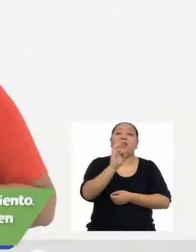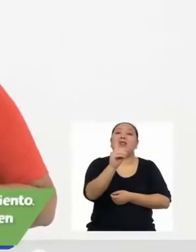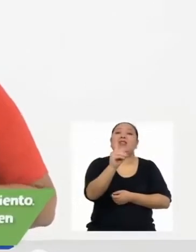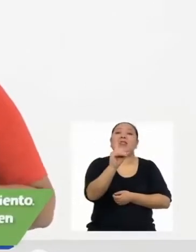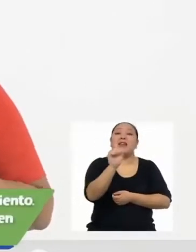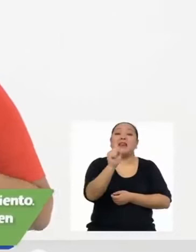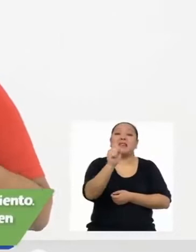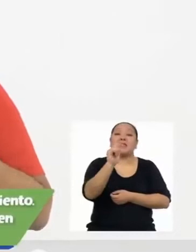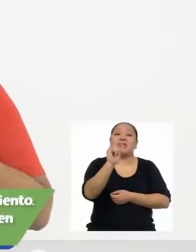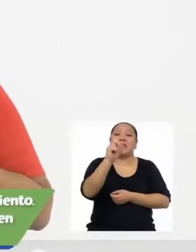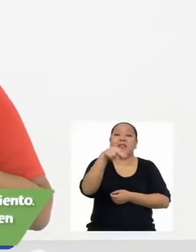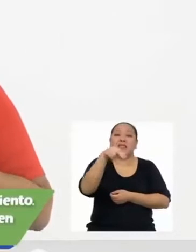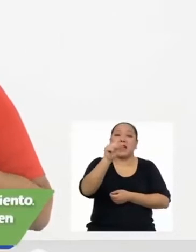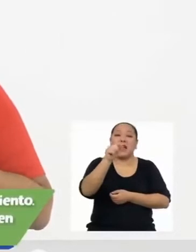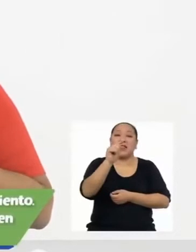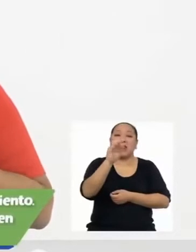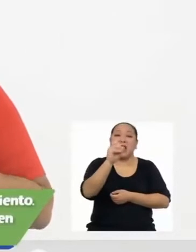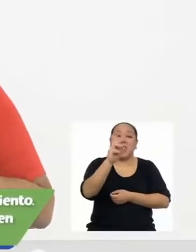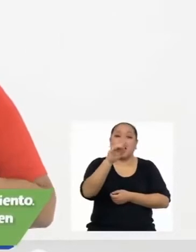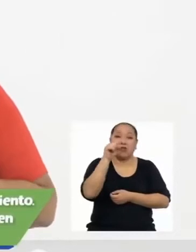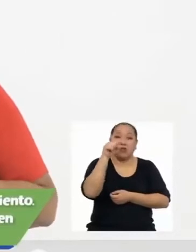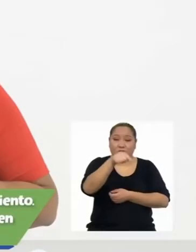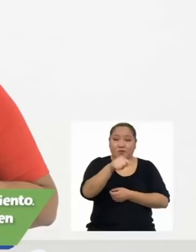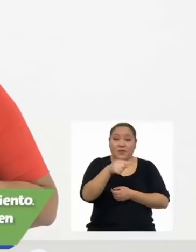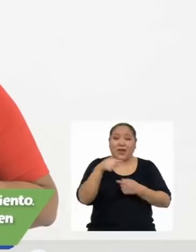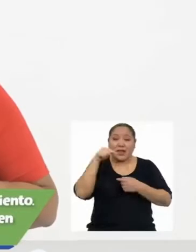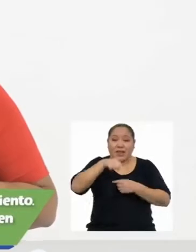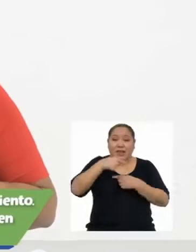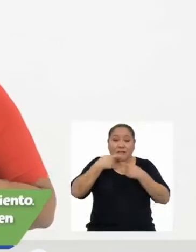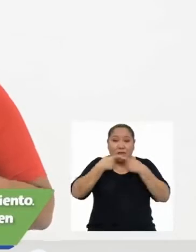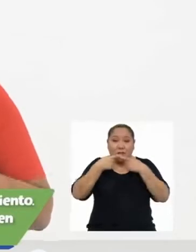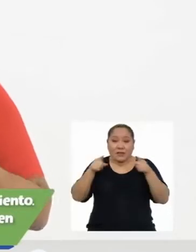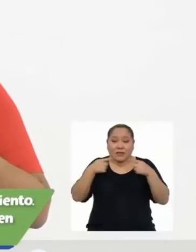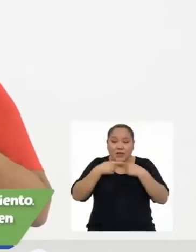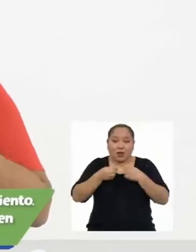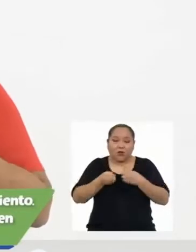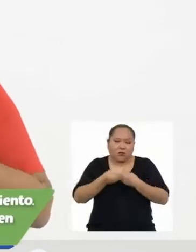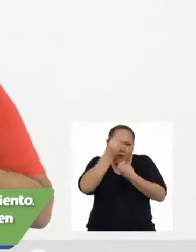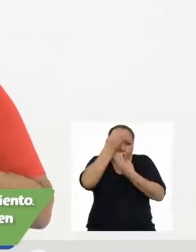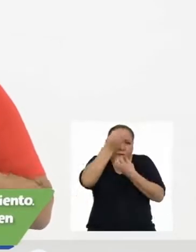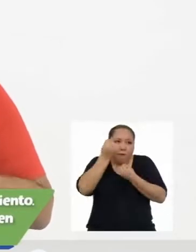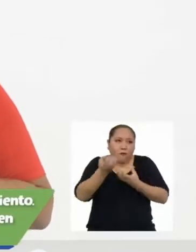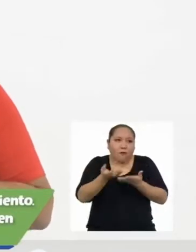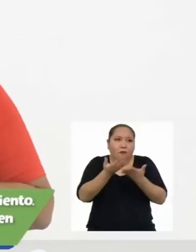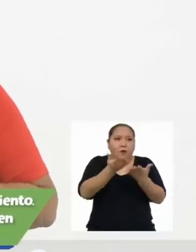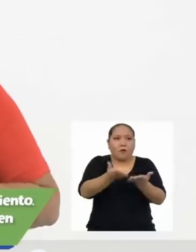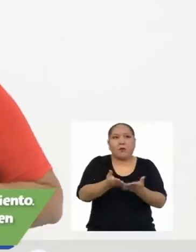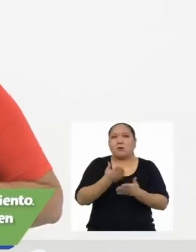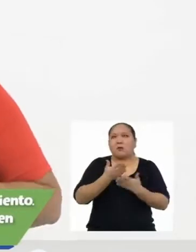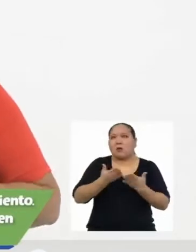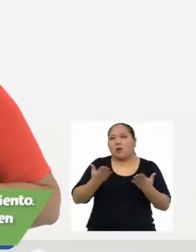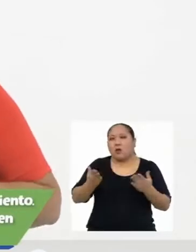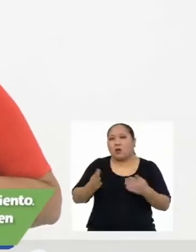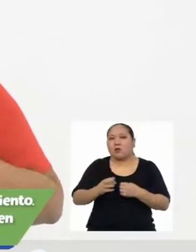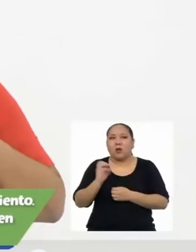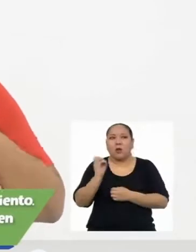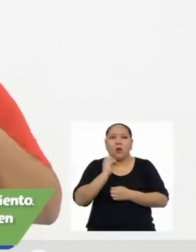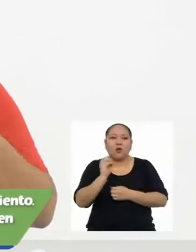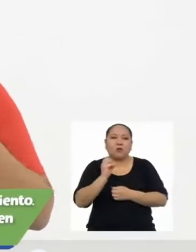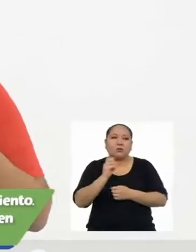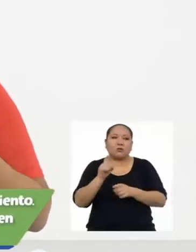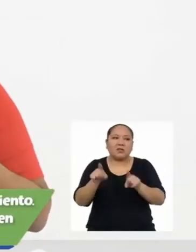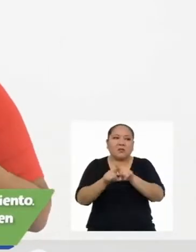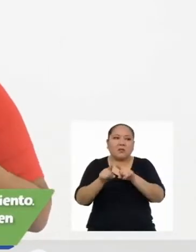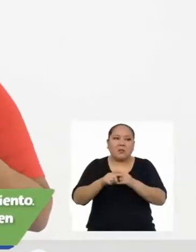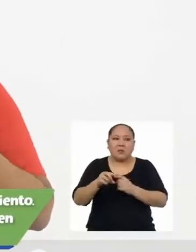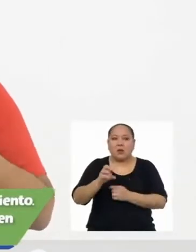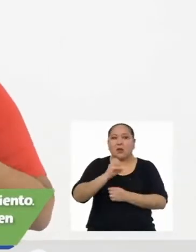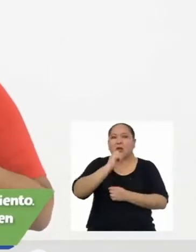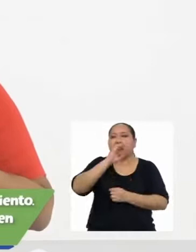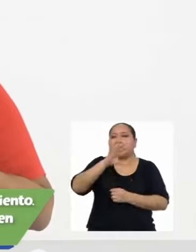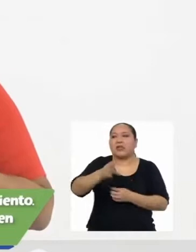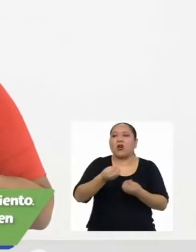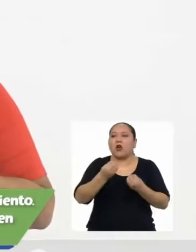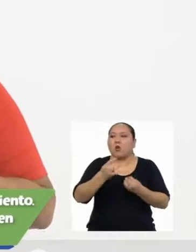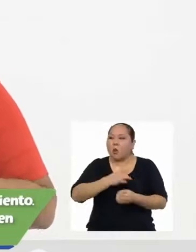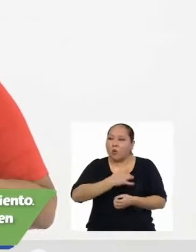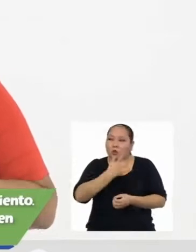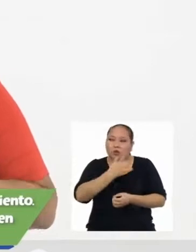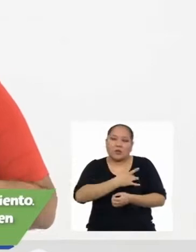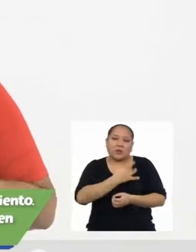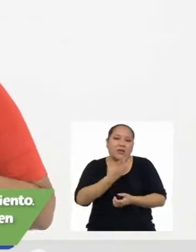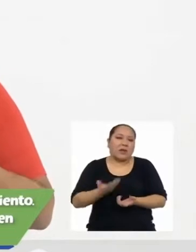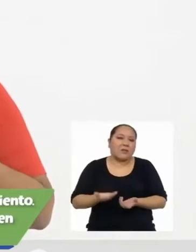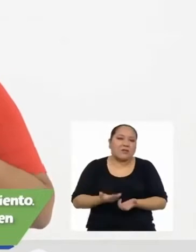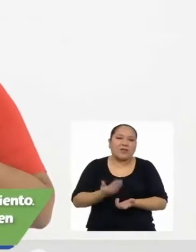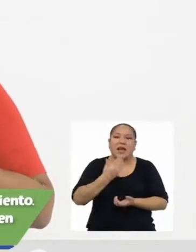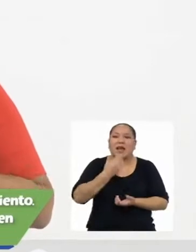el mensaje se informa sobre algún acontecimiento y también podemos expresar nuestro sentir, a quién